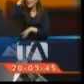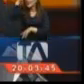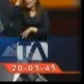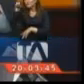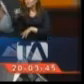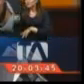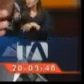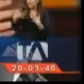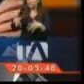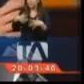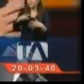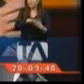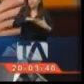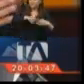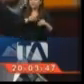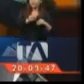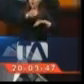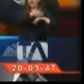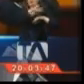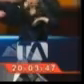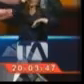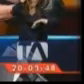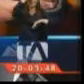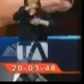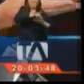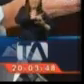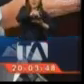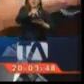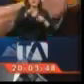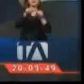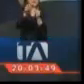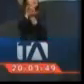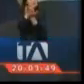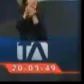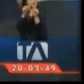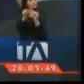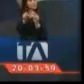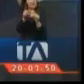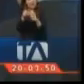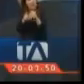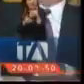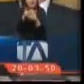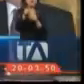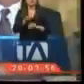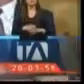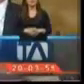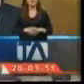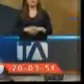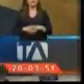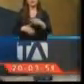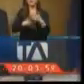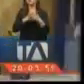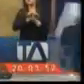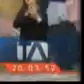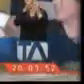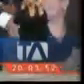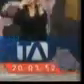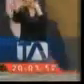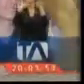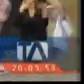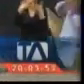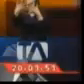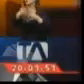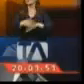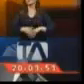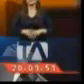para lograr sanear toda la deuda anterior y estabilizar las cosas. Y en adelante procederán con transparencia, como lo manifestó durante